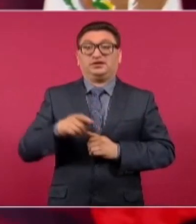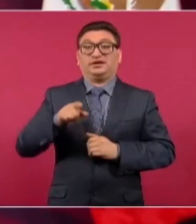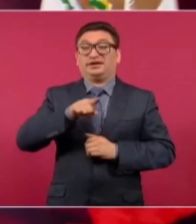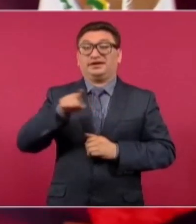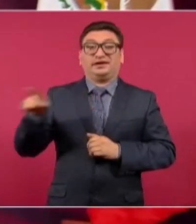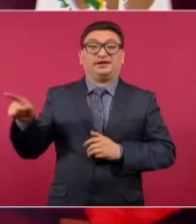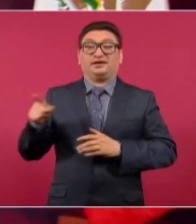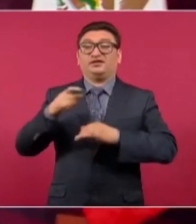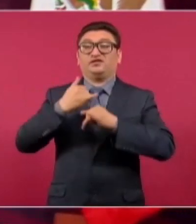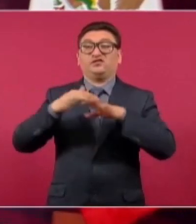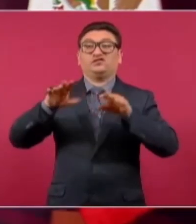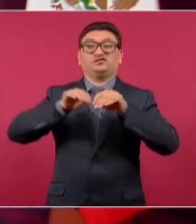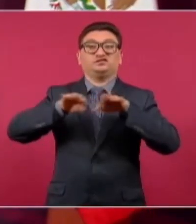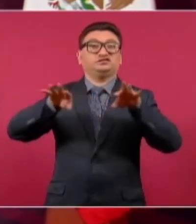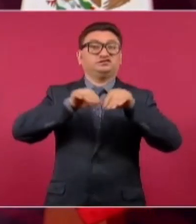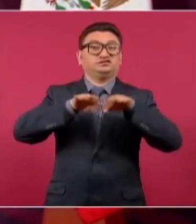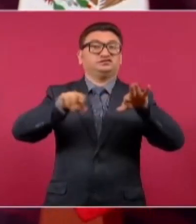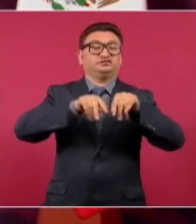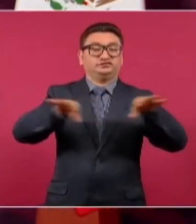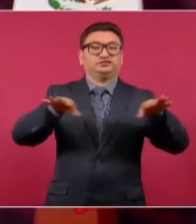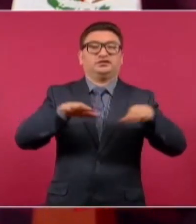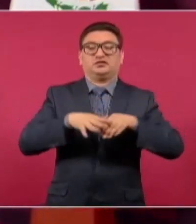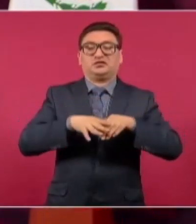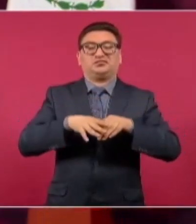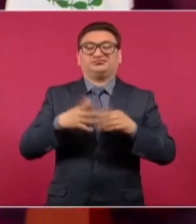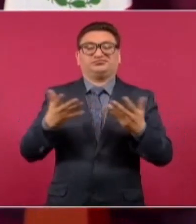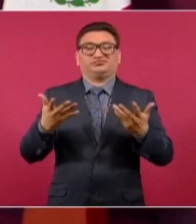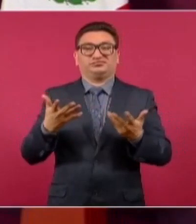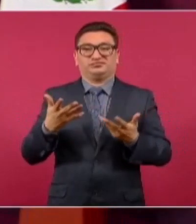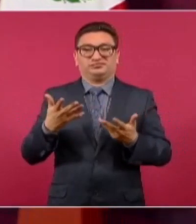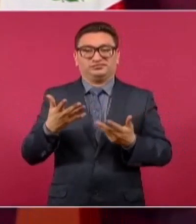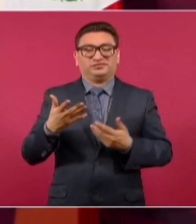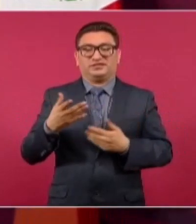funcionan sus